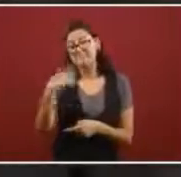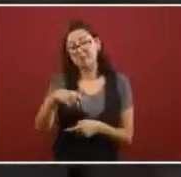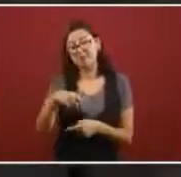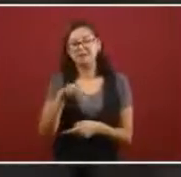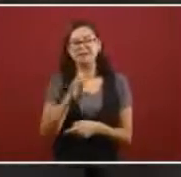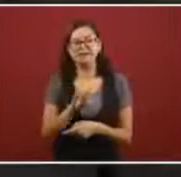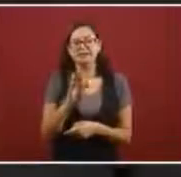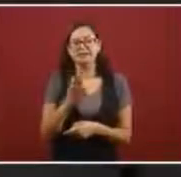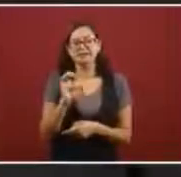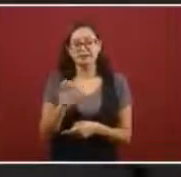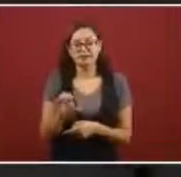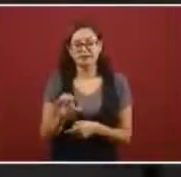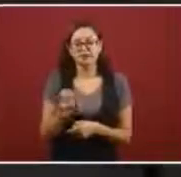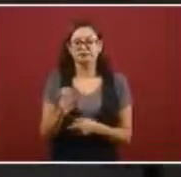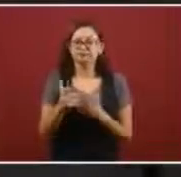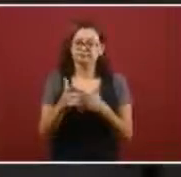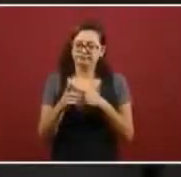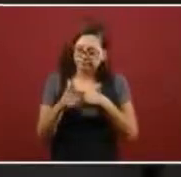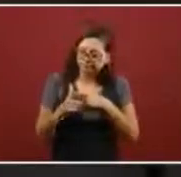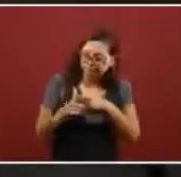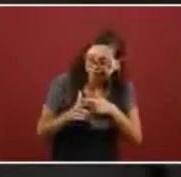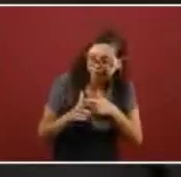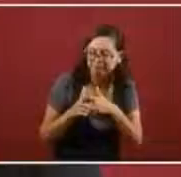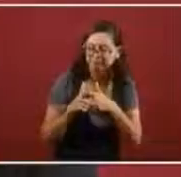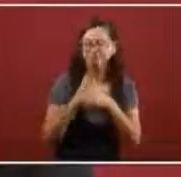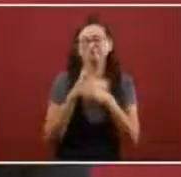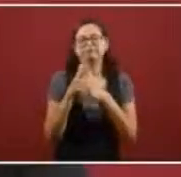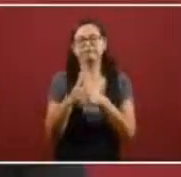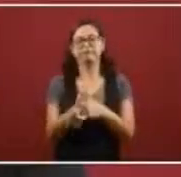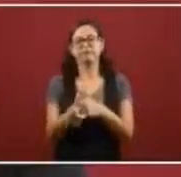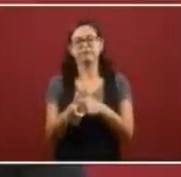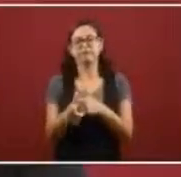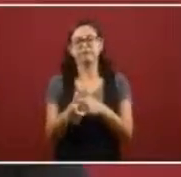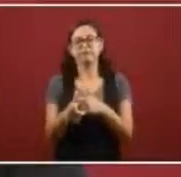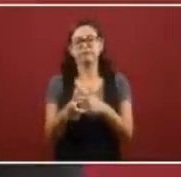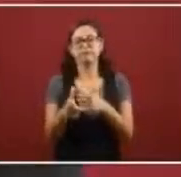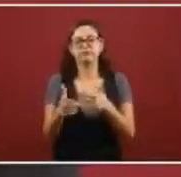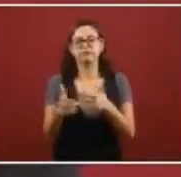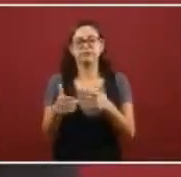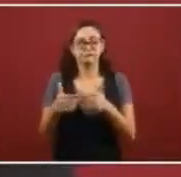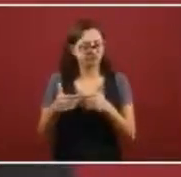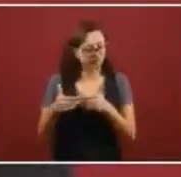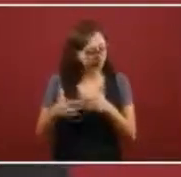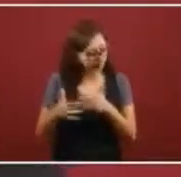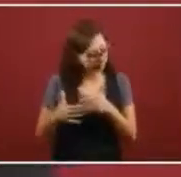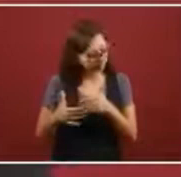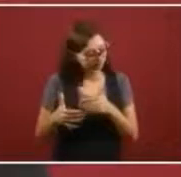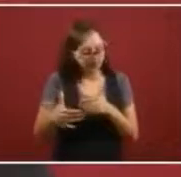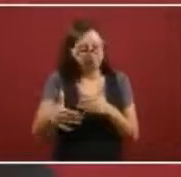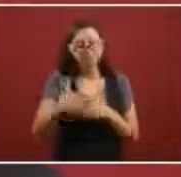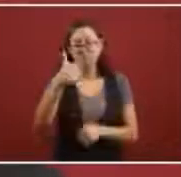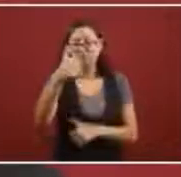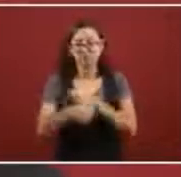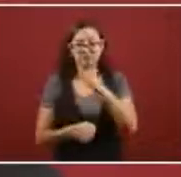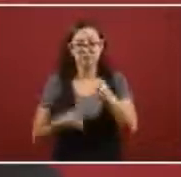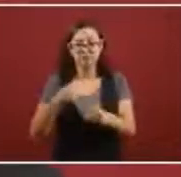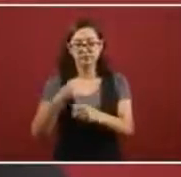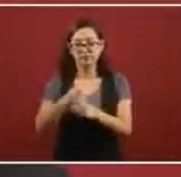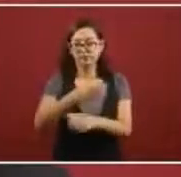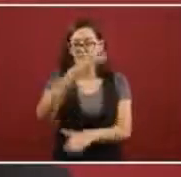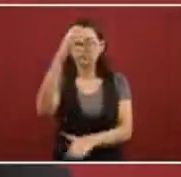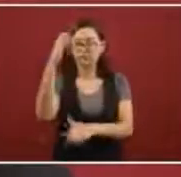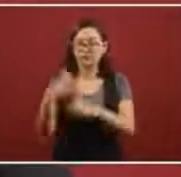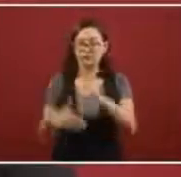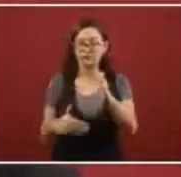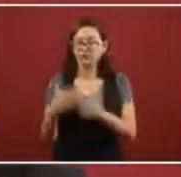Electricidad siga manteniendo hasta el final del sexenio